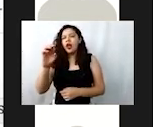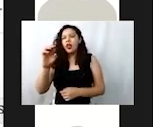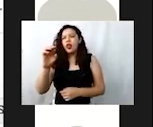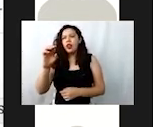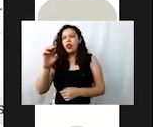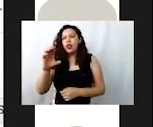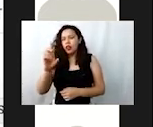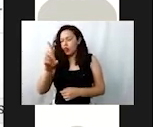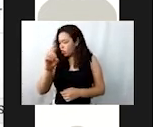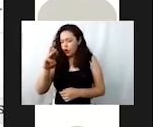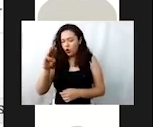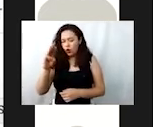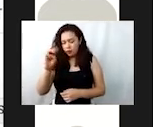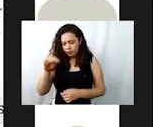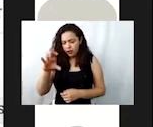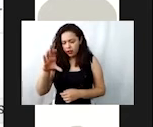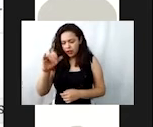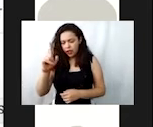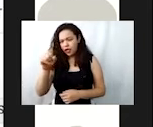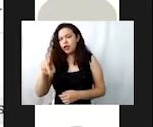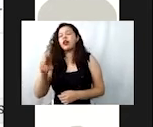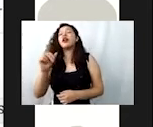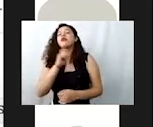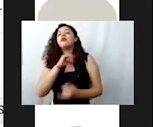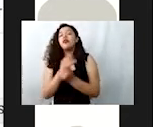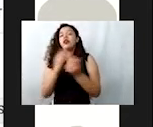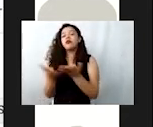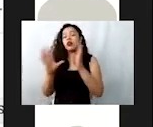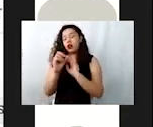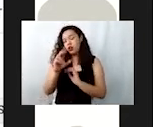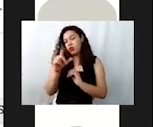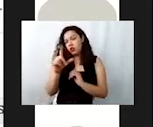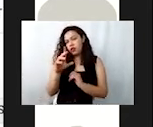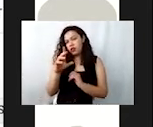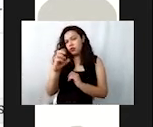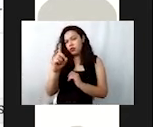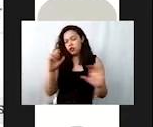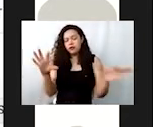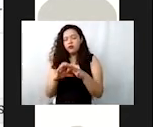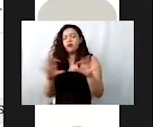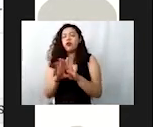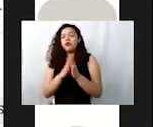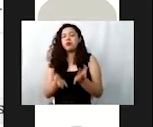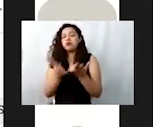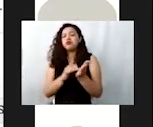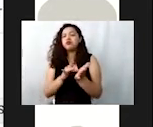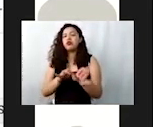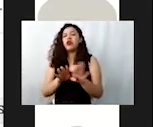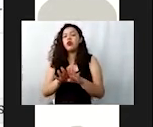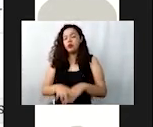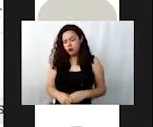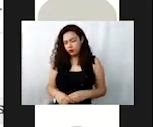las coaliciones y cómo están contribuyendo al tema también de la revisión de ODS. Entonces, se los pongo